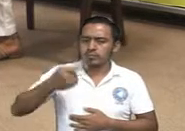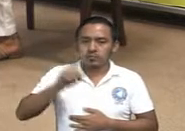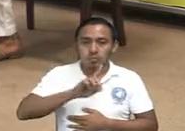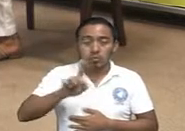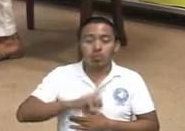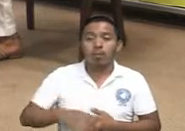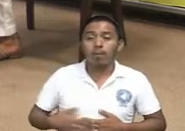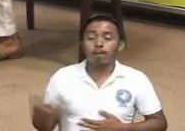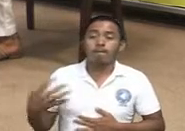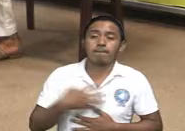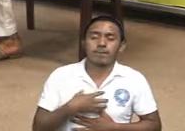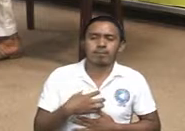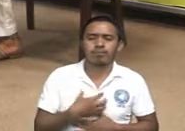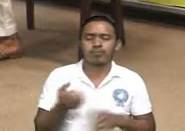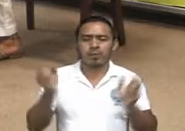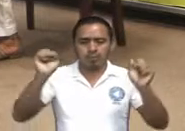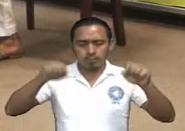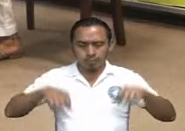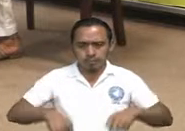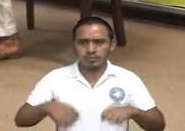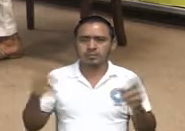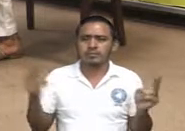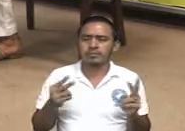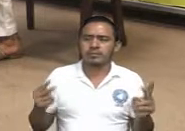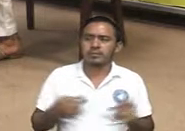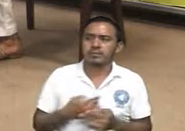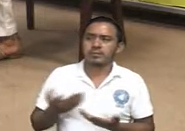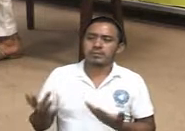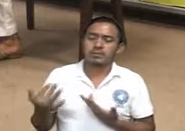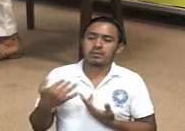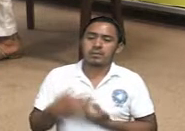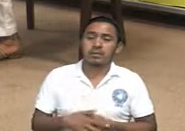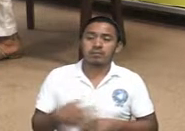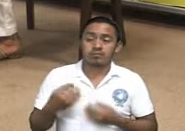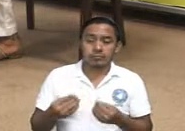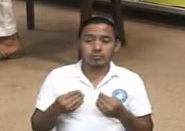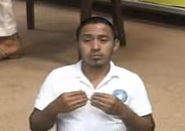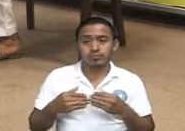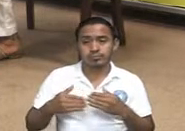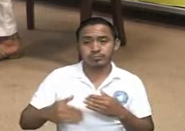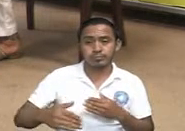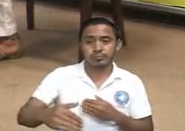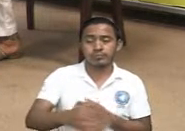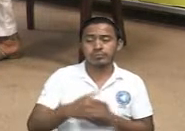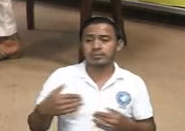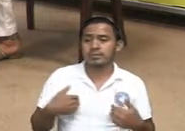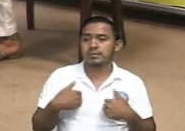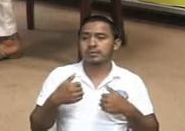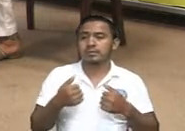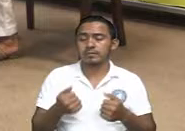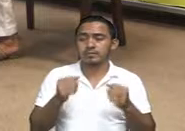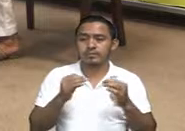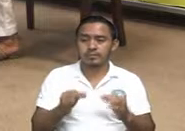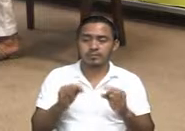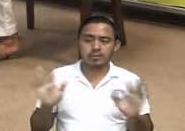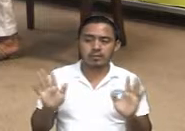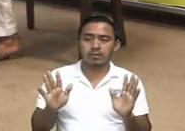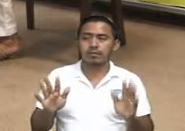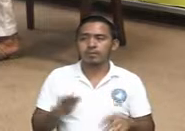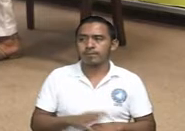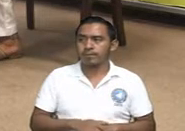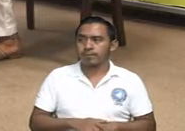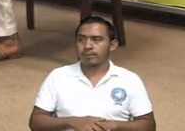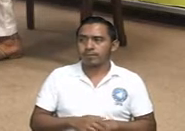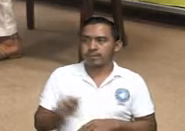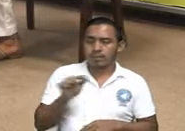ese aspecto de poder disminuir la desesperanza que muchas veces prevalece en estas personas, ¿verdad? Y entender de que más allá del túnel negro puedes